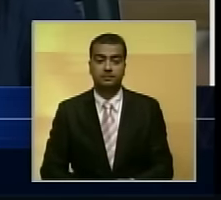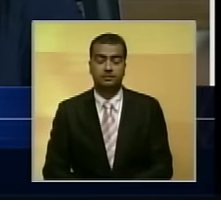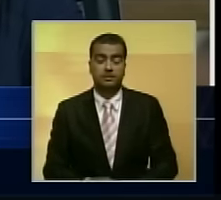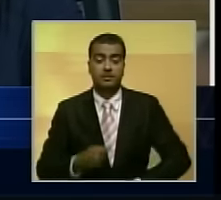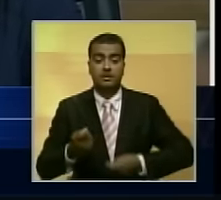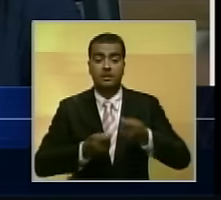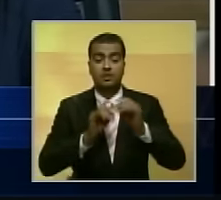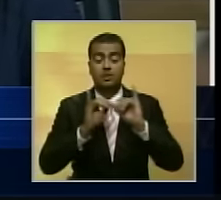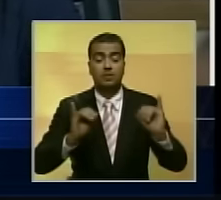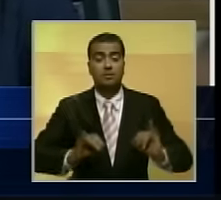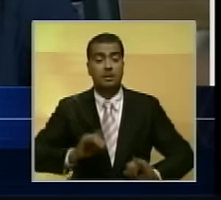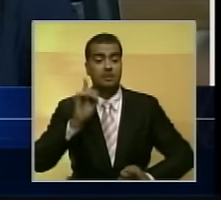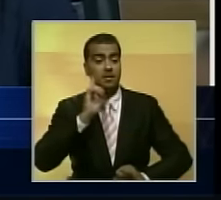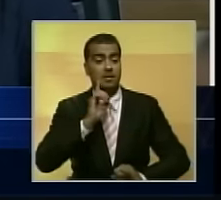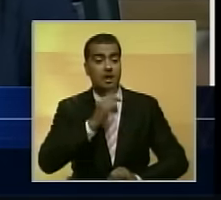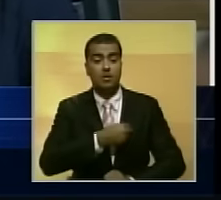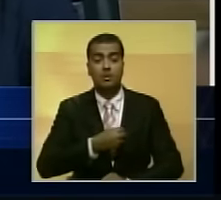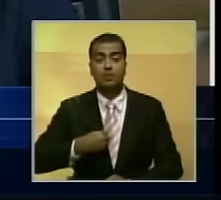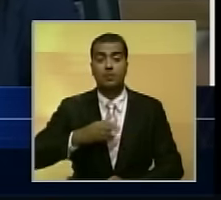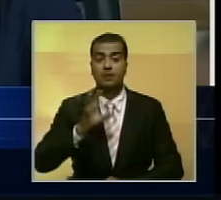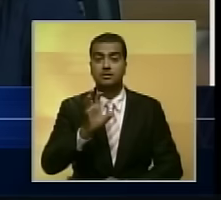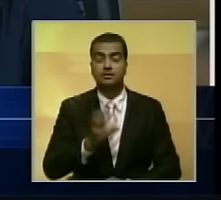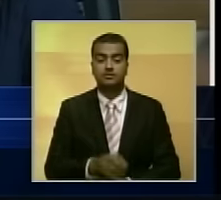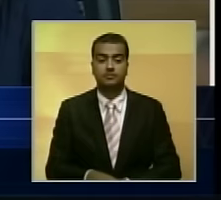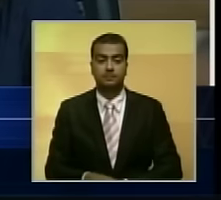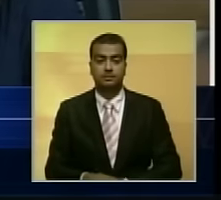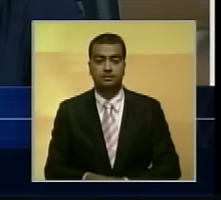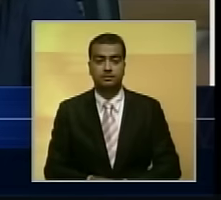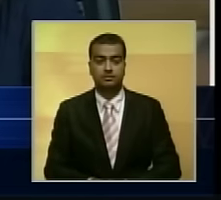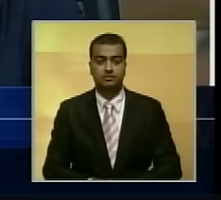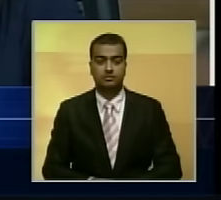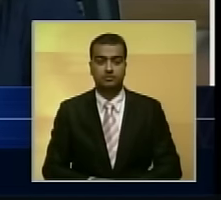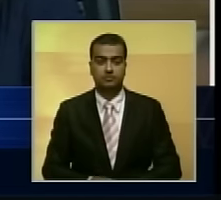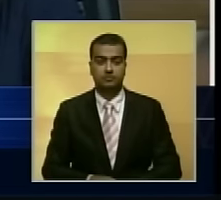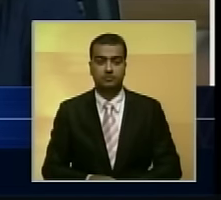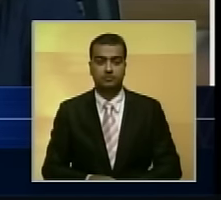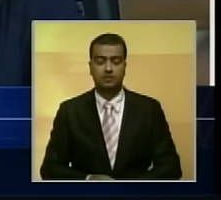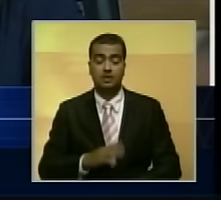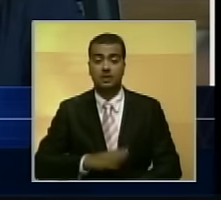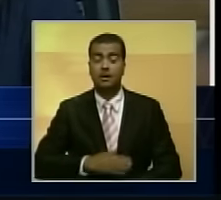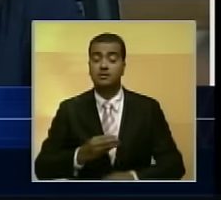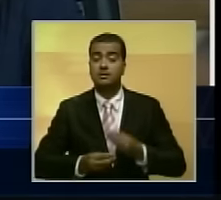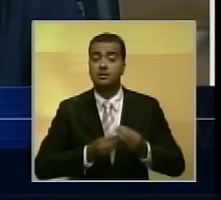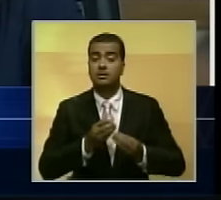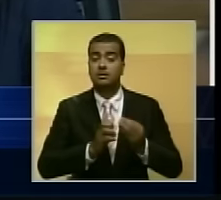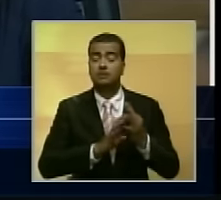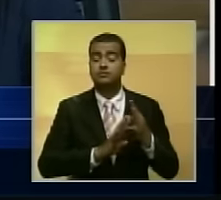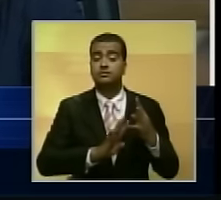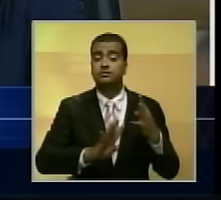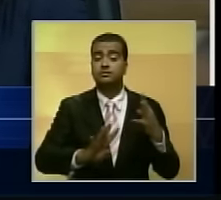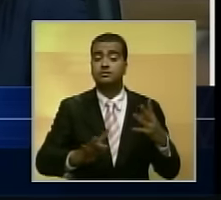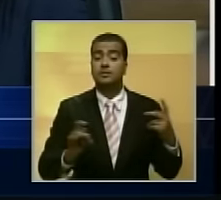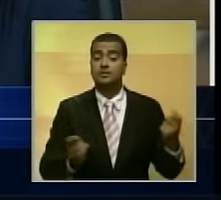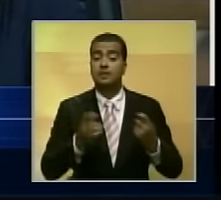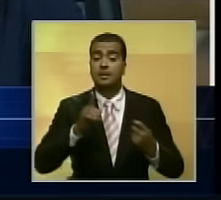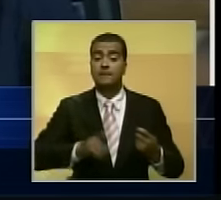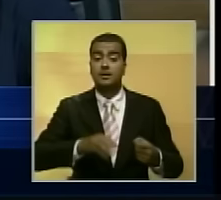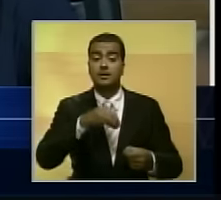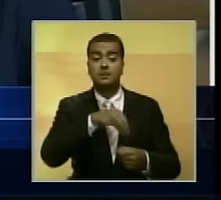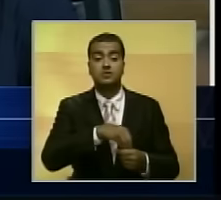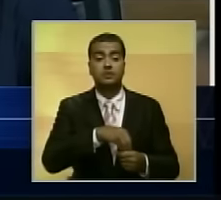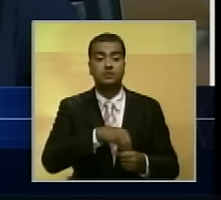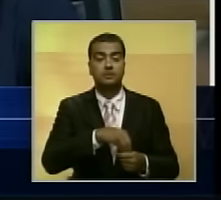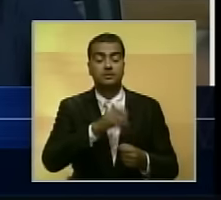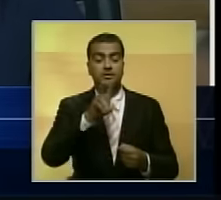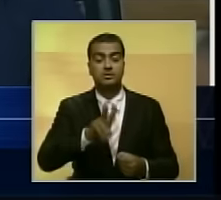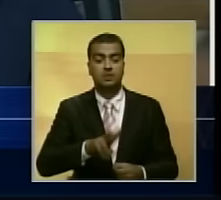imagen falsa sobre nuestro país. Y bueno, estaban montando un escenario que propiciara además la intervención